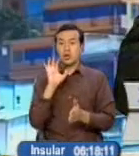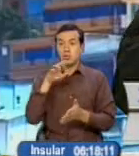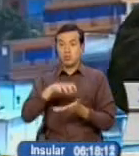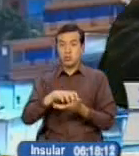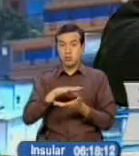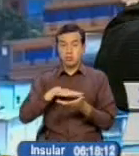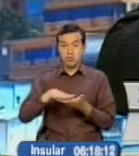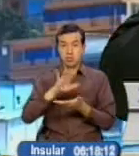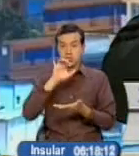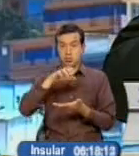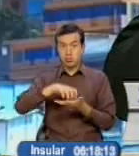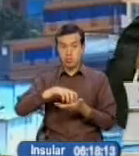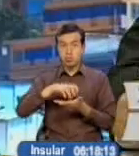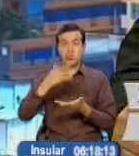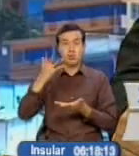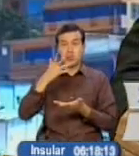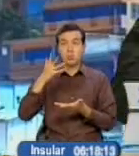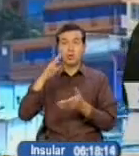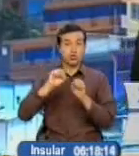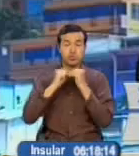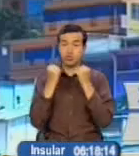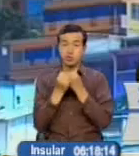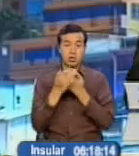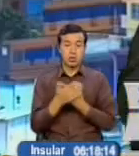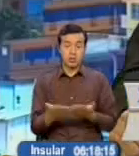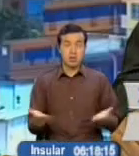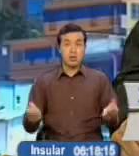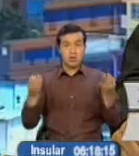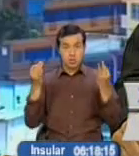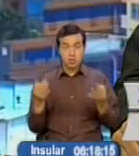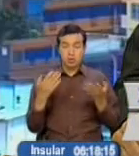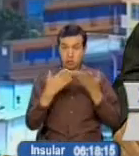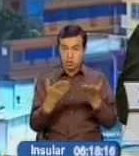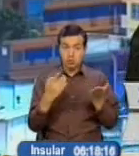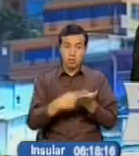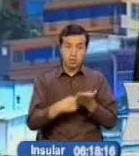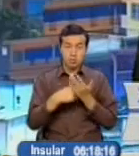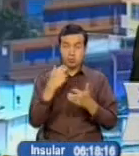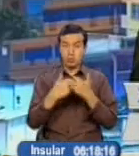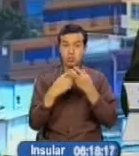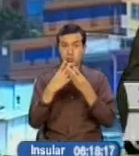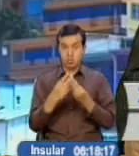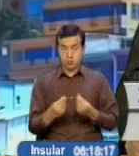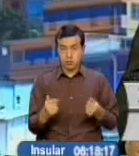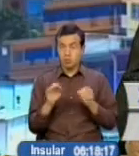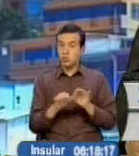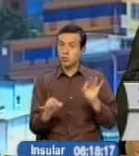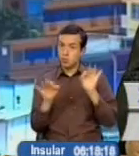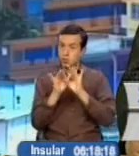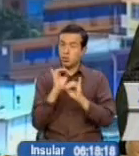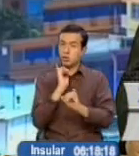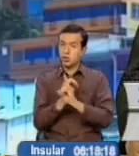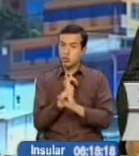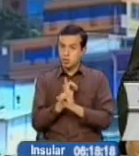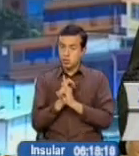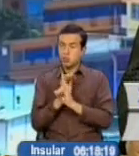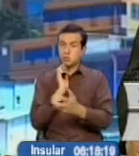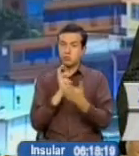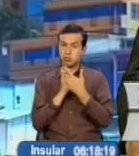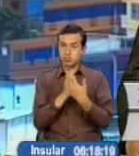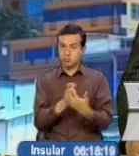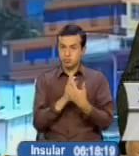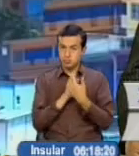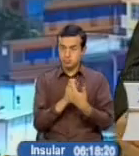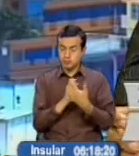la universidad está en medio de la sociedad y es allí donde debe debatir sus problemas, sin dejar de ser una institución plural y